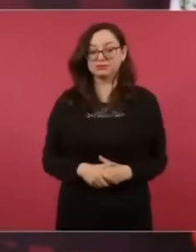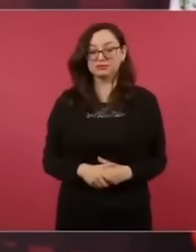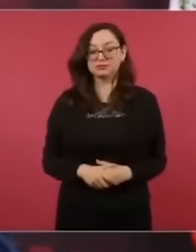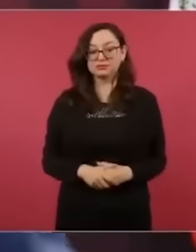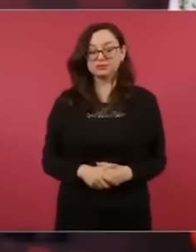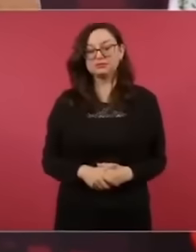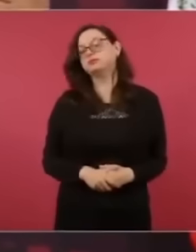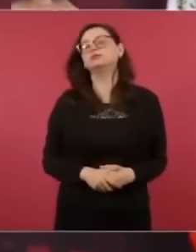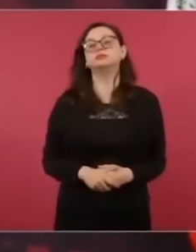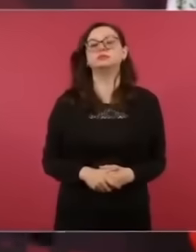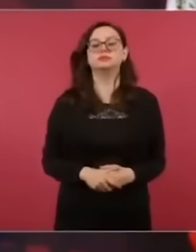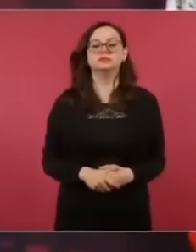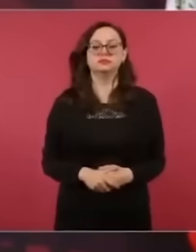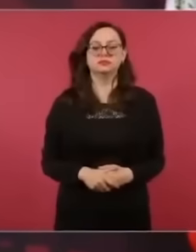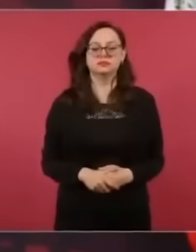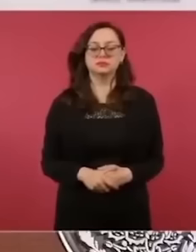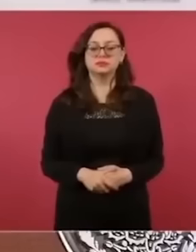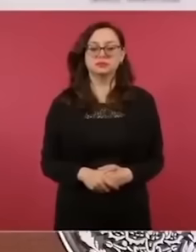Y